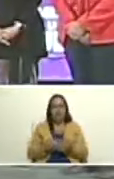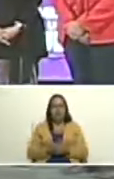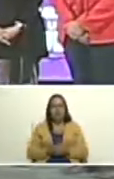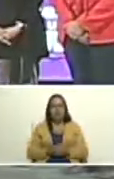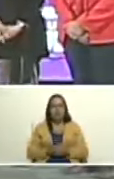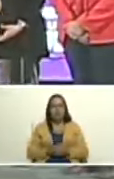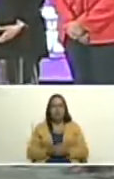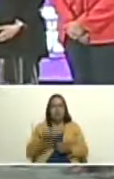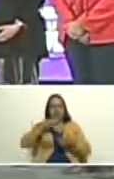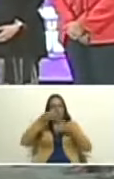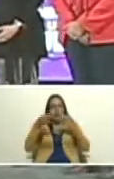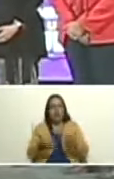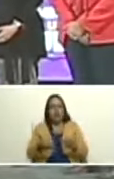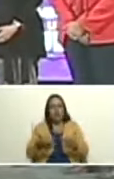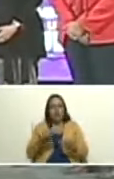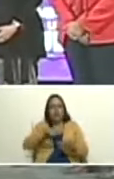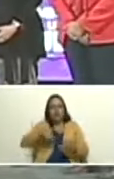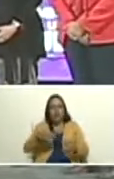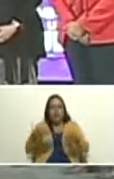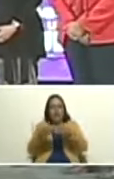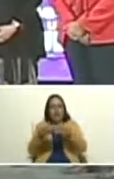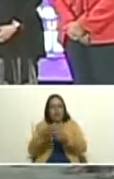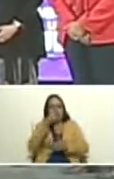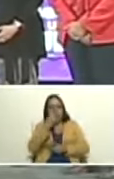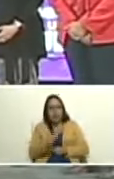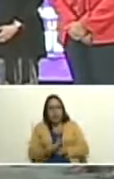Bueno, de verdad, somos un equipo bonito.